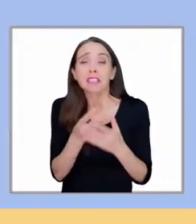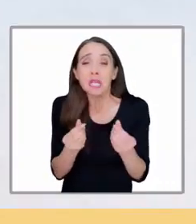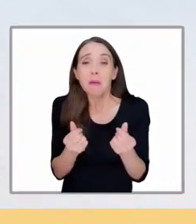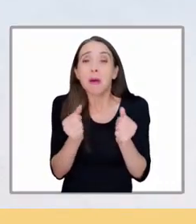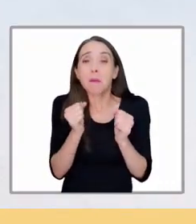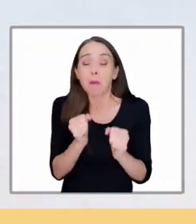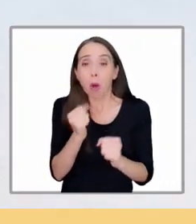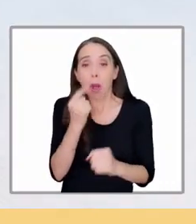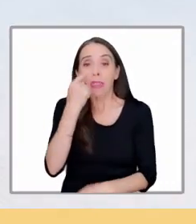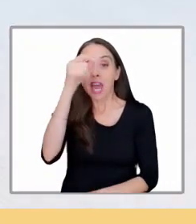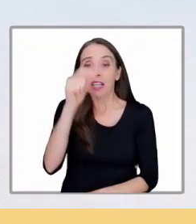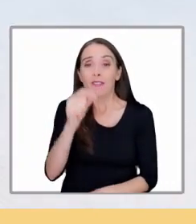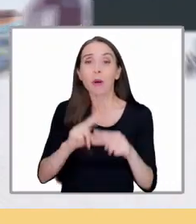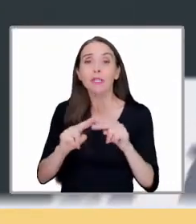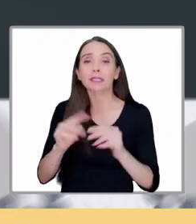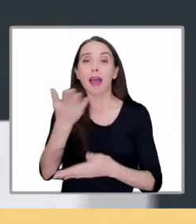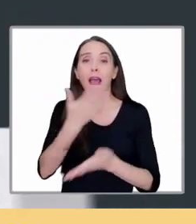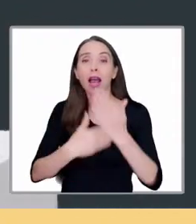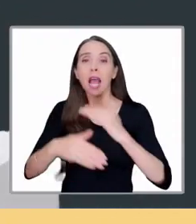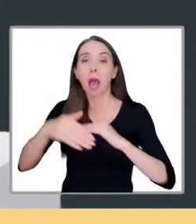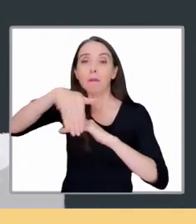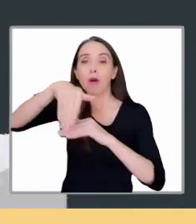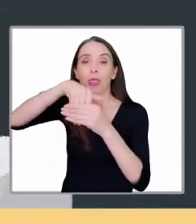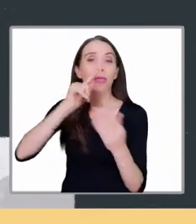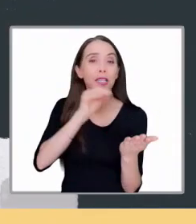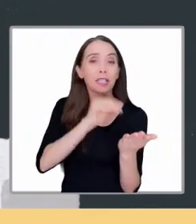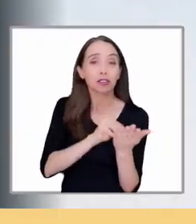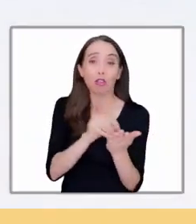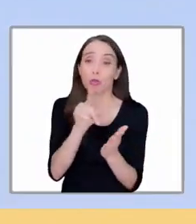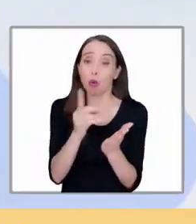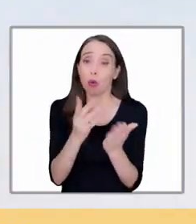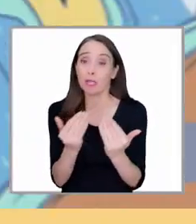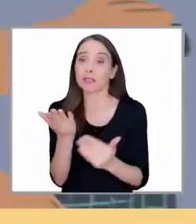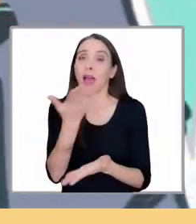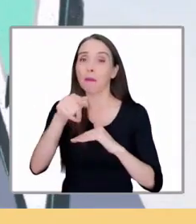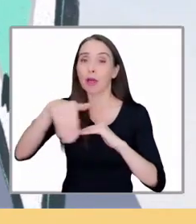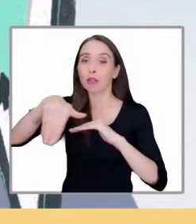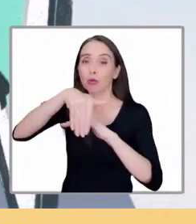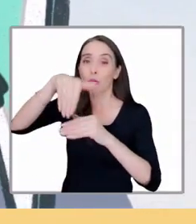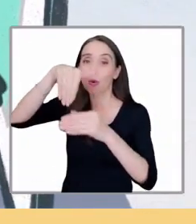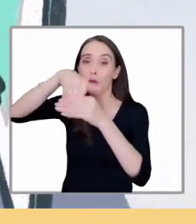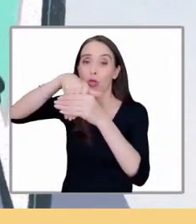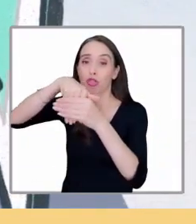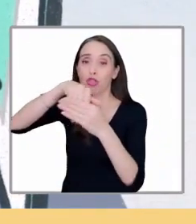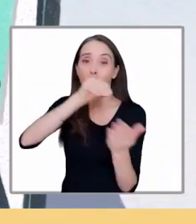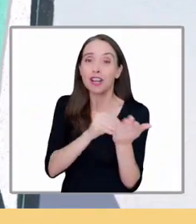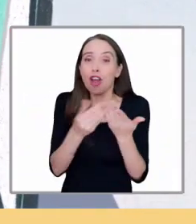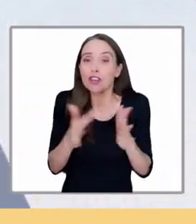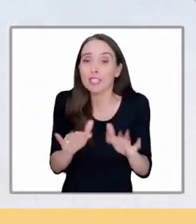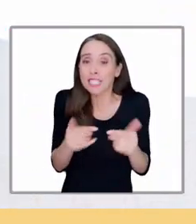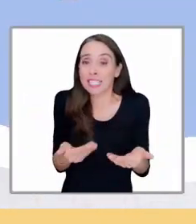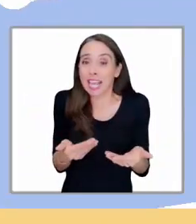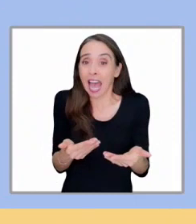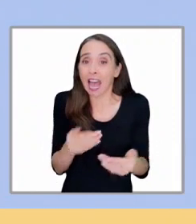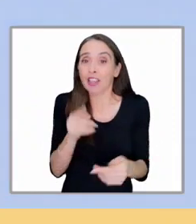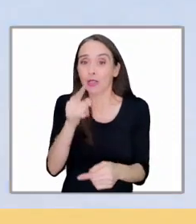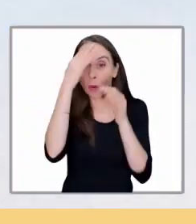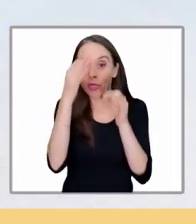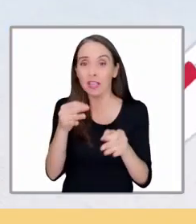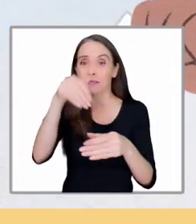y en simples pasos podrás revisar y hacer el cambio de domicilio. Si es necesario, cambia tu domicilio electoral registrado ya, porque